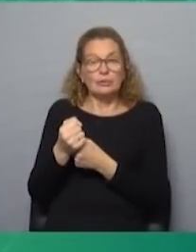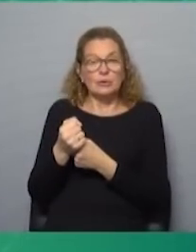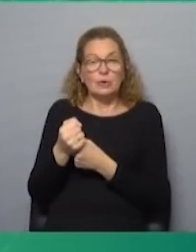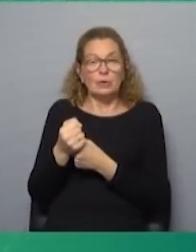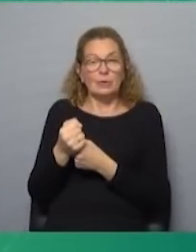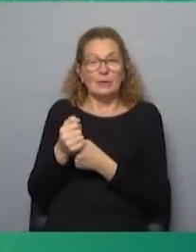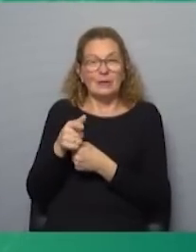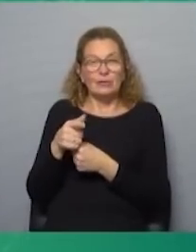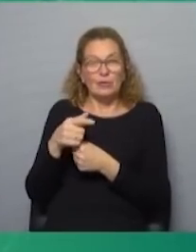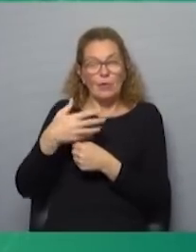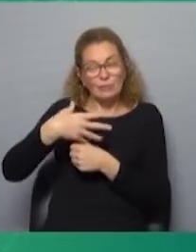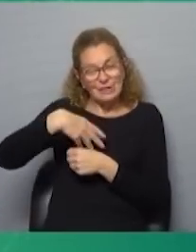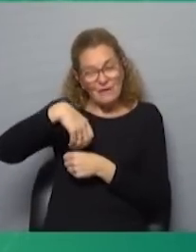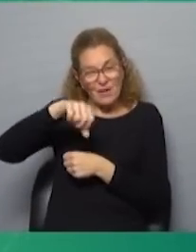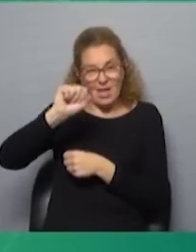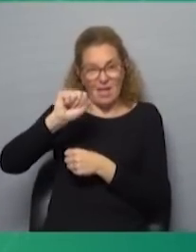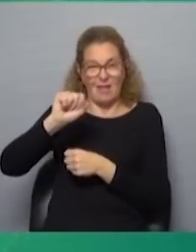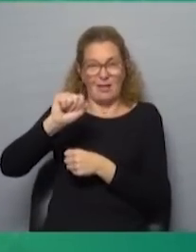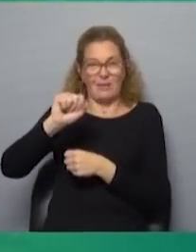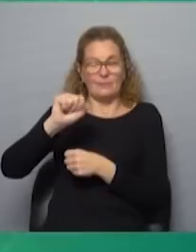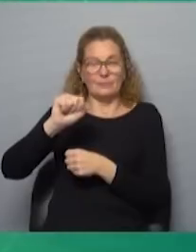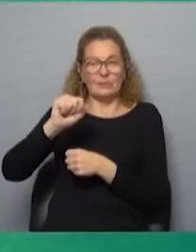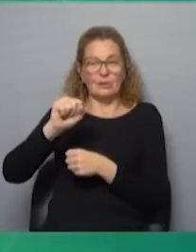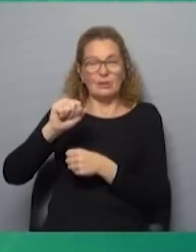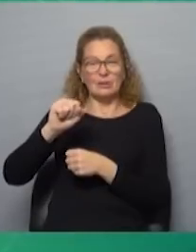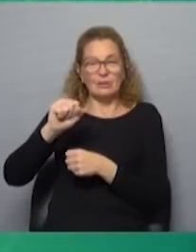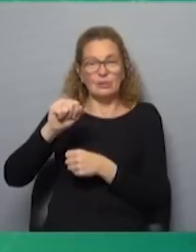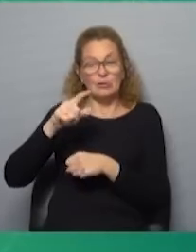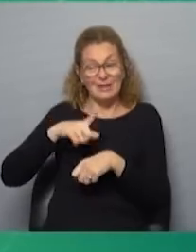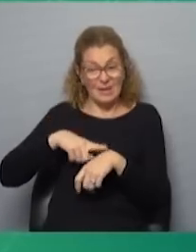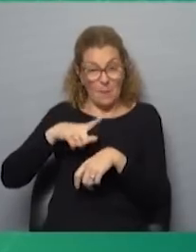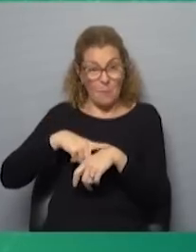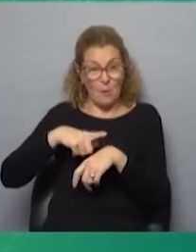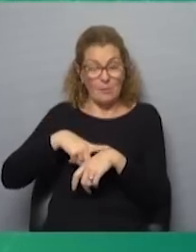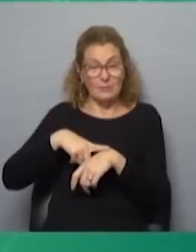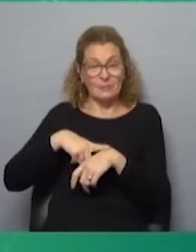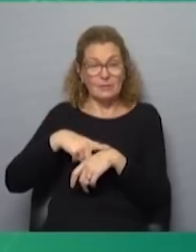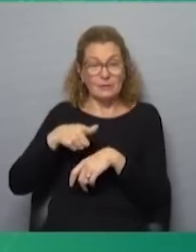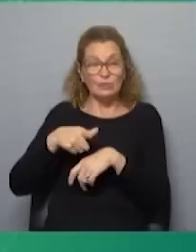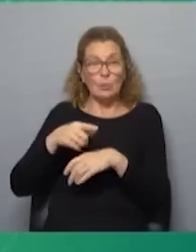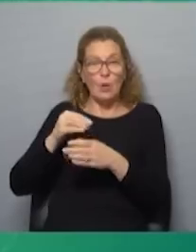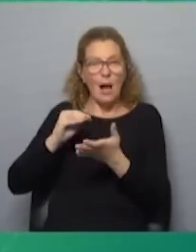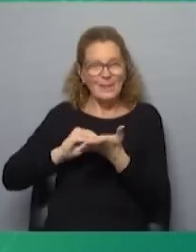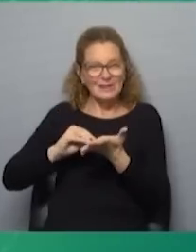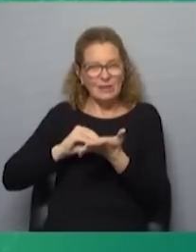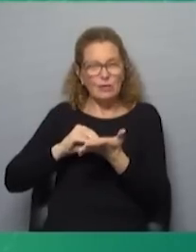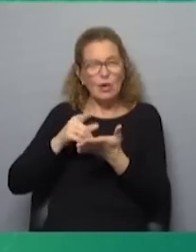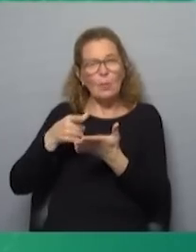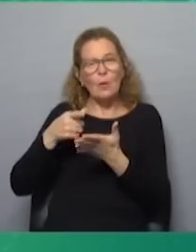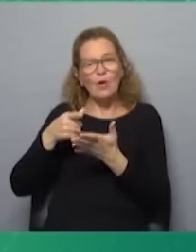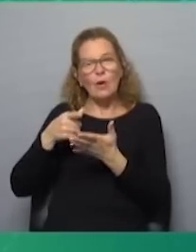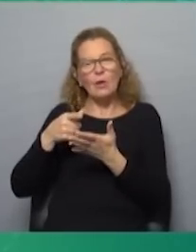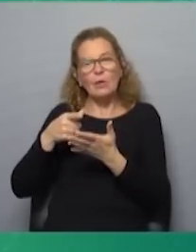que yo llevé adelante durante todo ese tiempo estuvo regido por ese parámetro